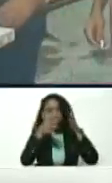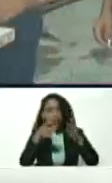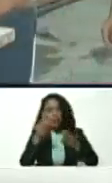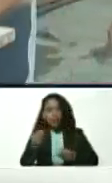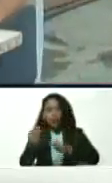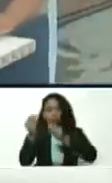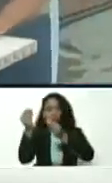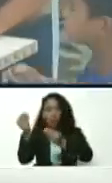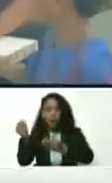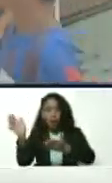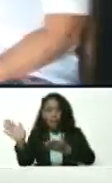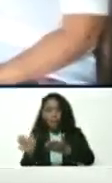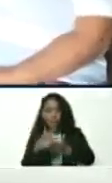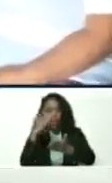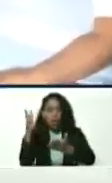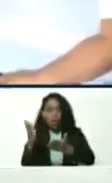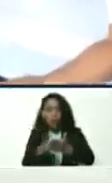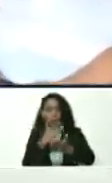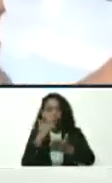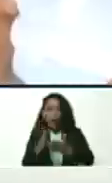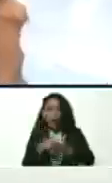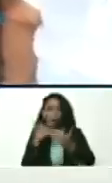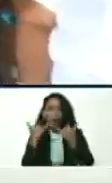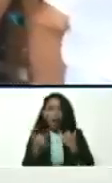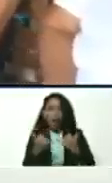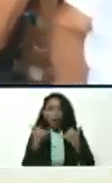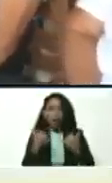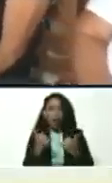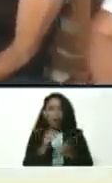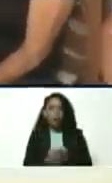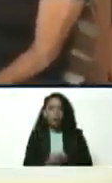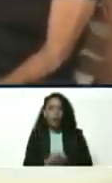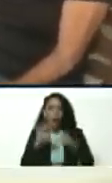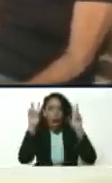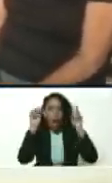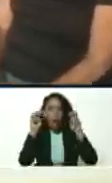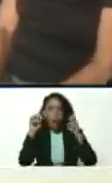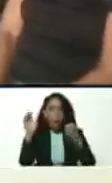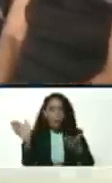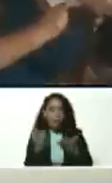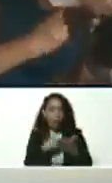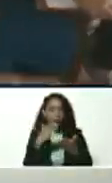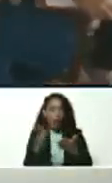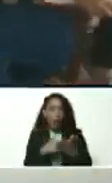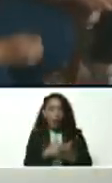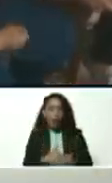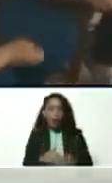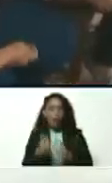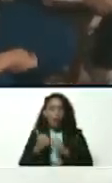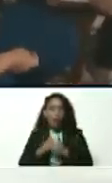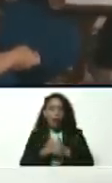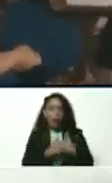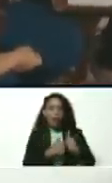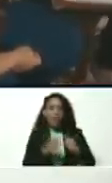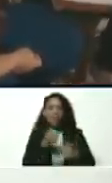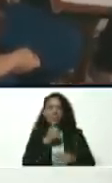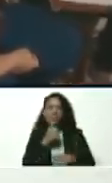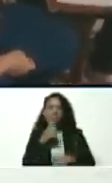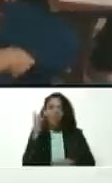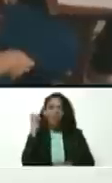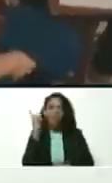le va a entregar el manual actualizado el nuevo manual de guía de quien debe ser